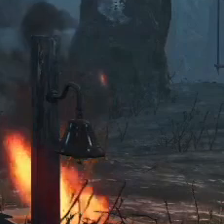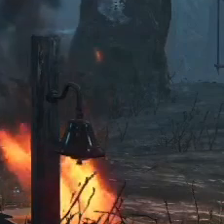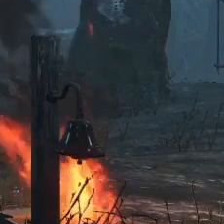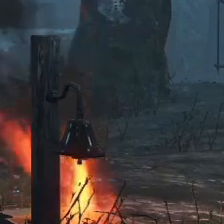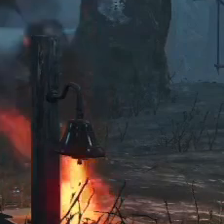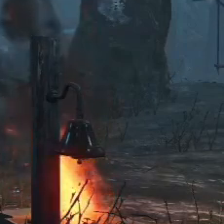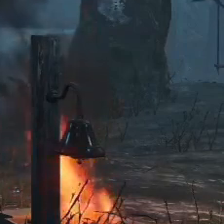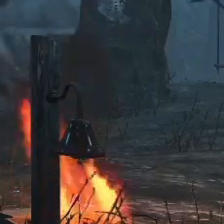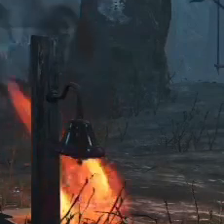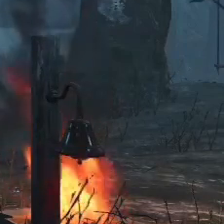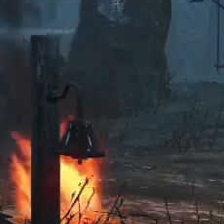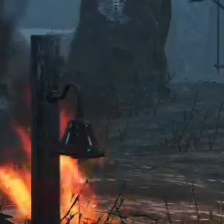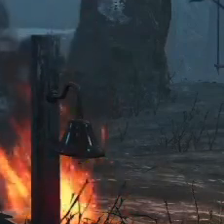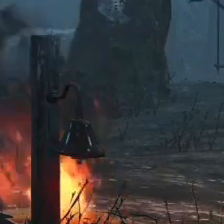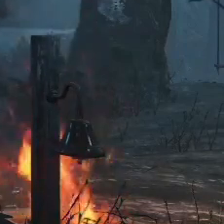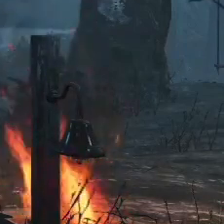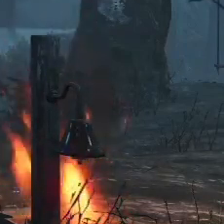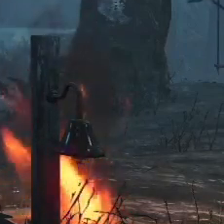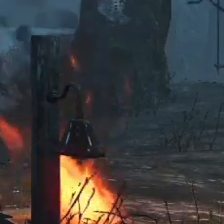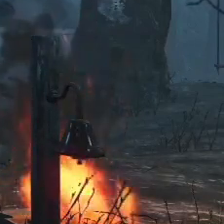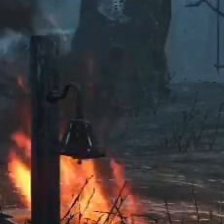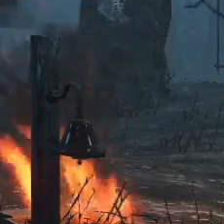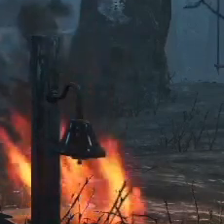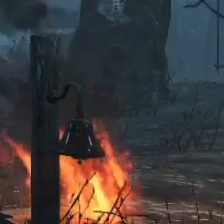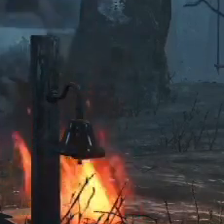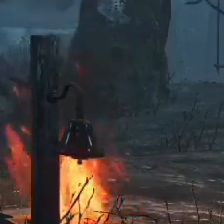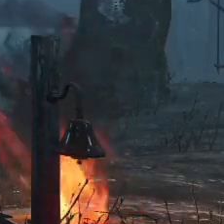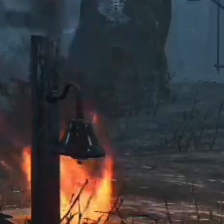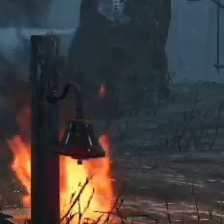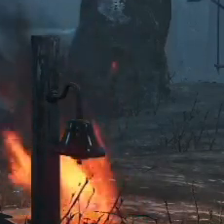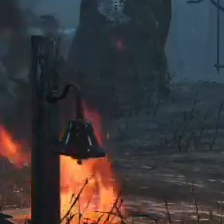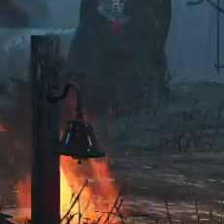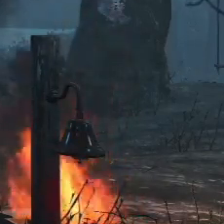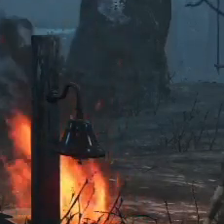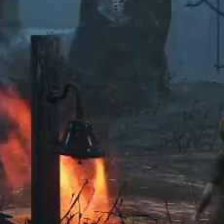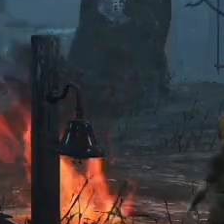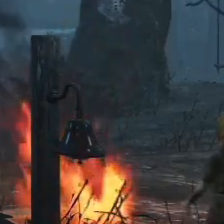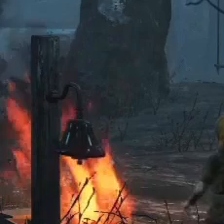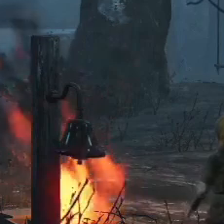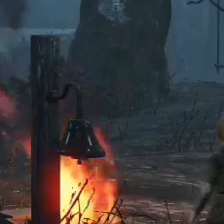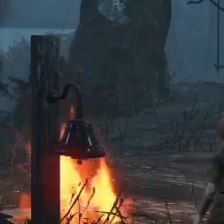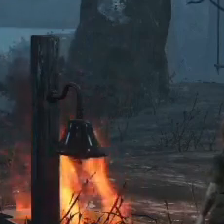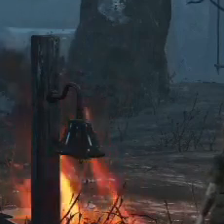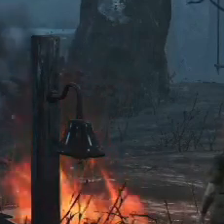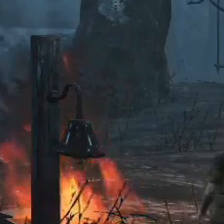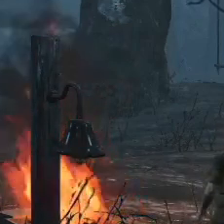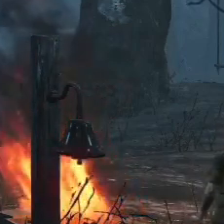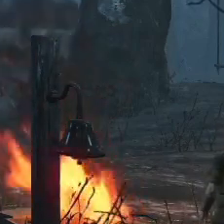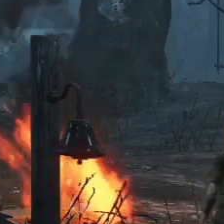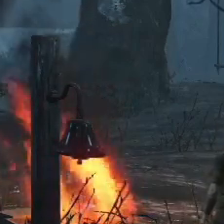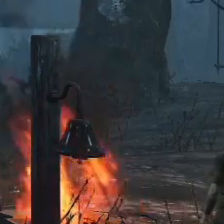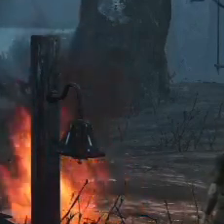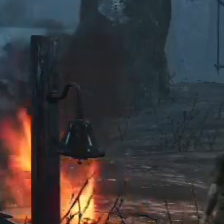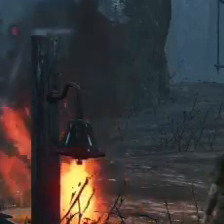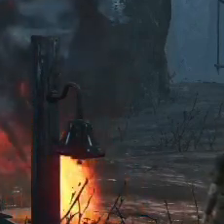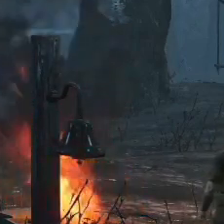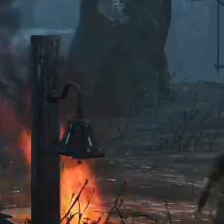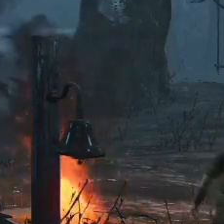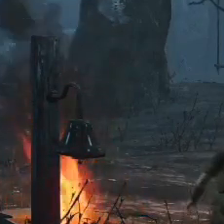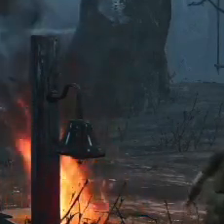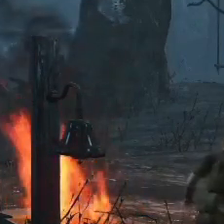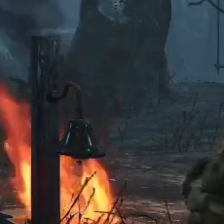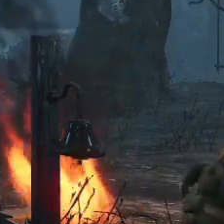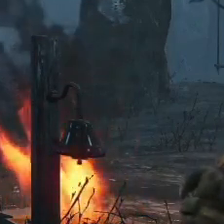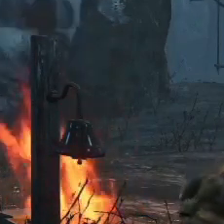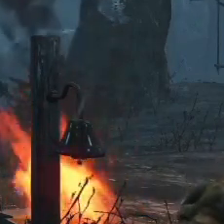largo pero yo les pido que se queden hasta el final es sobre la situación que está viviendo en especial colombia con ese maravilloso decreto